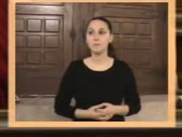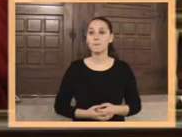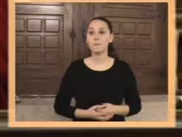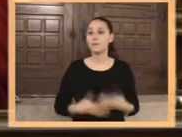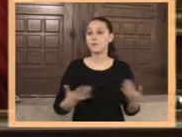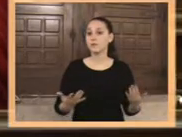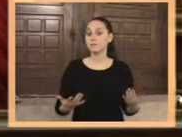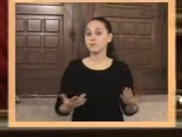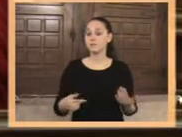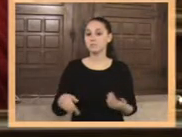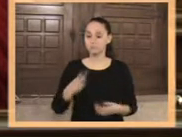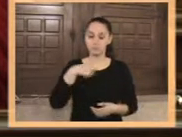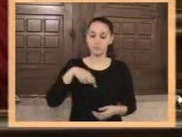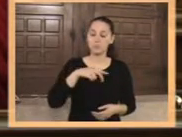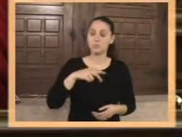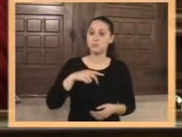permitir es